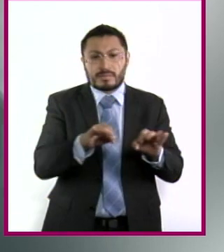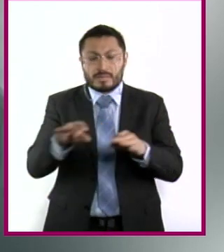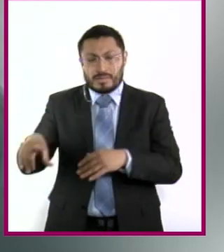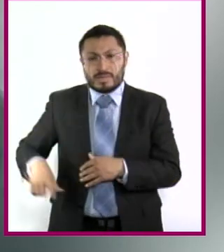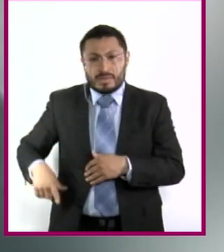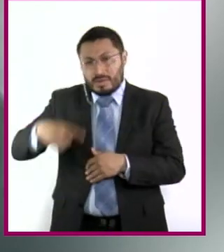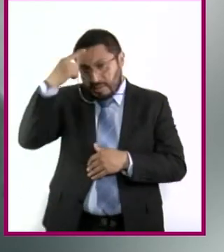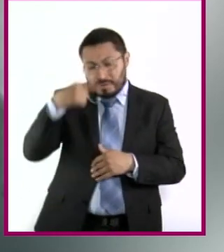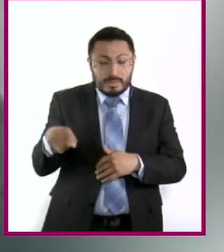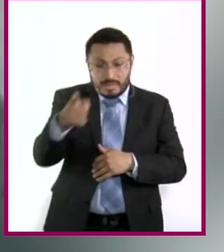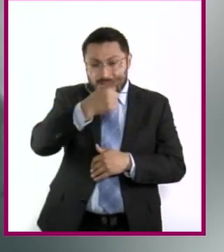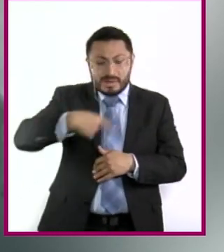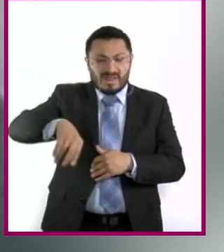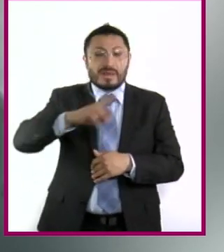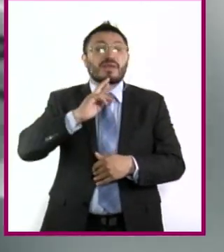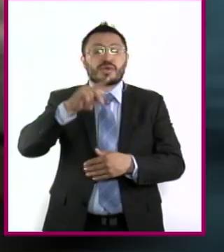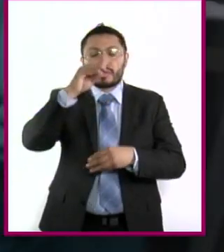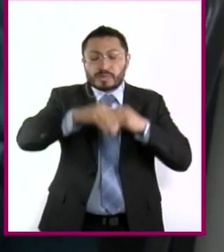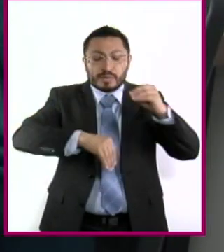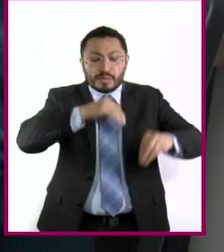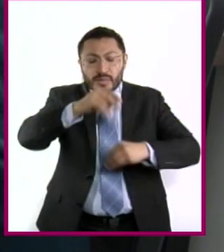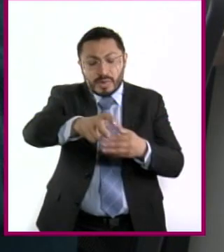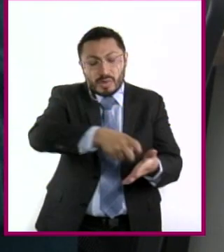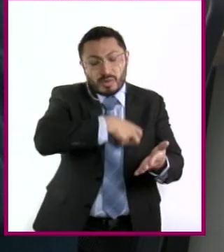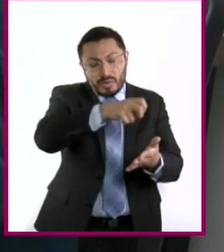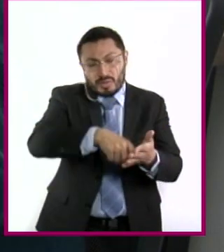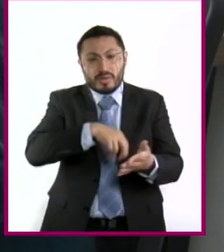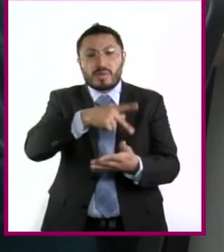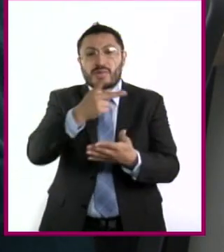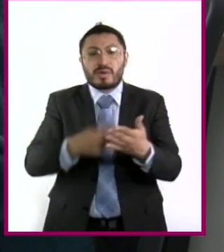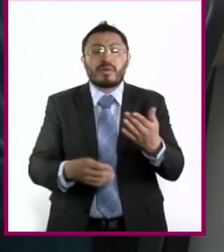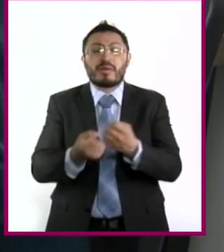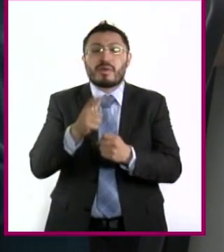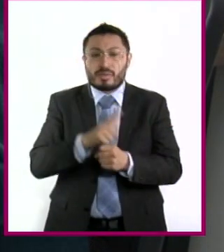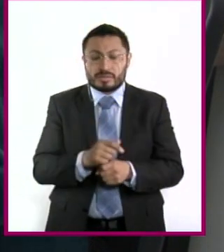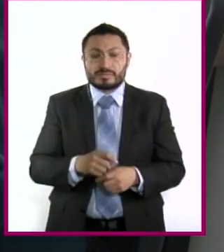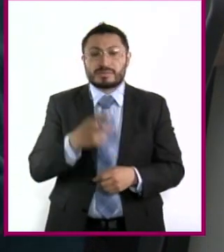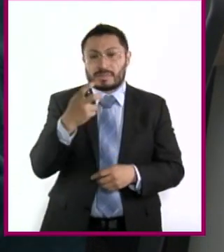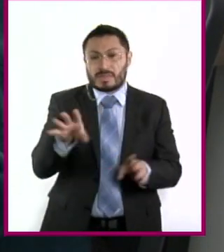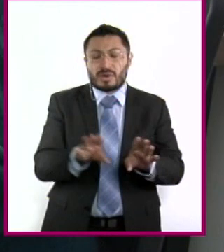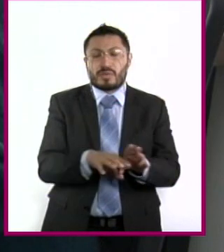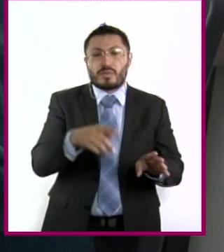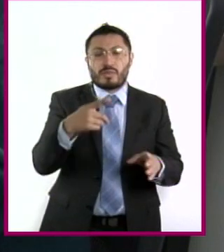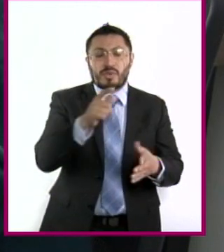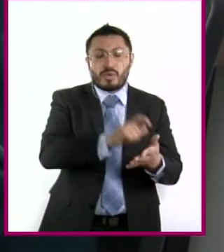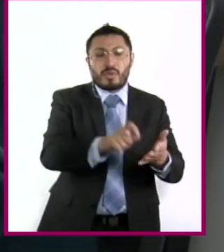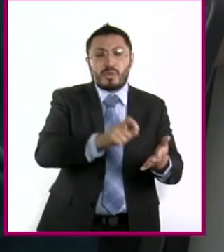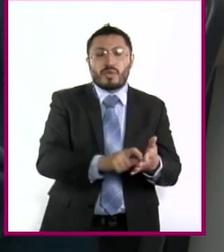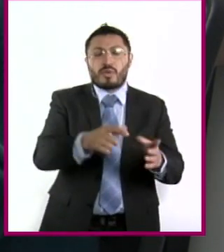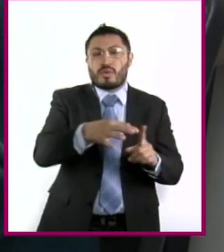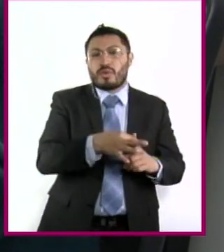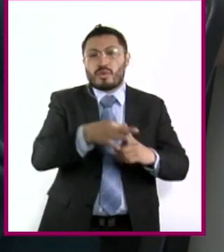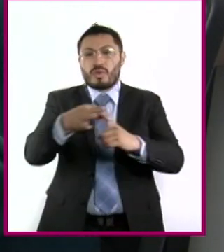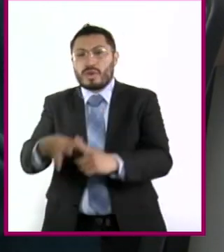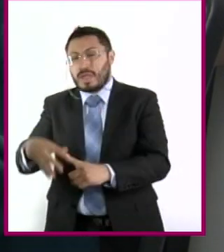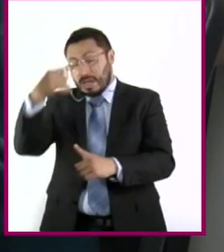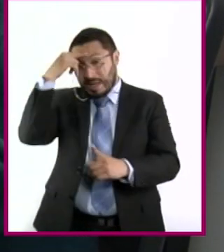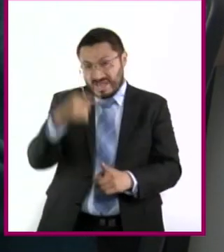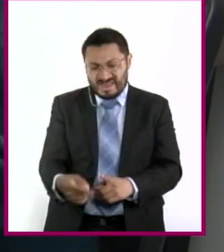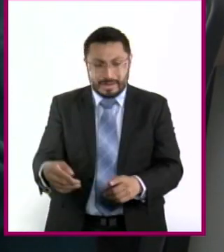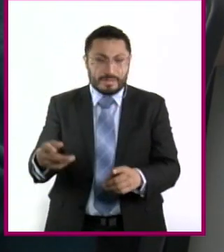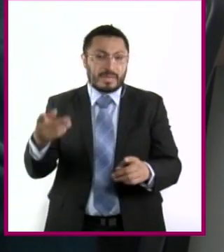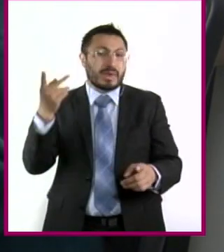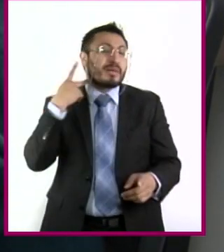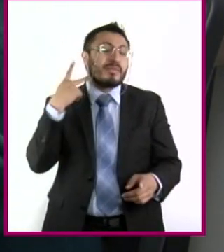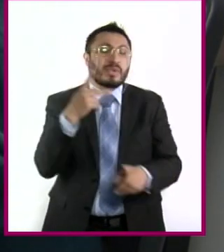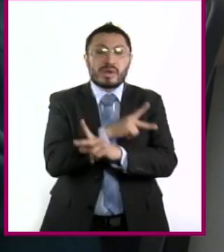puedan mejorar estos programas sociales. Al final funciona como una guía para desarrollar políticas públicas, ¿no?